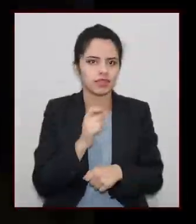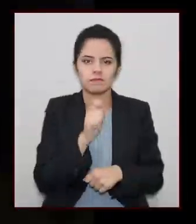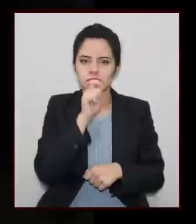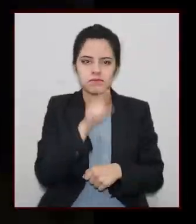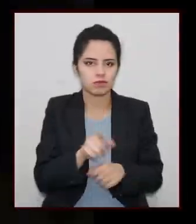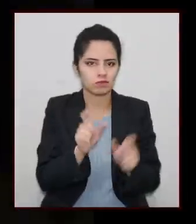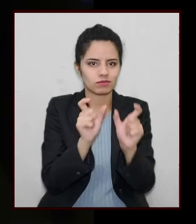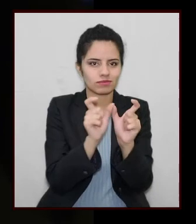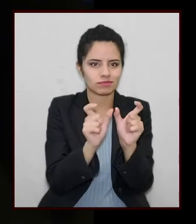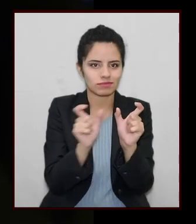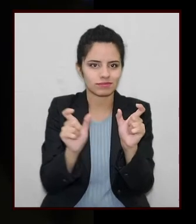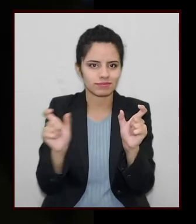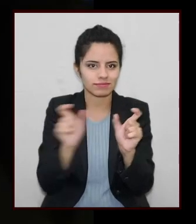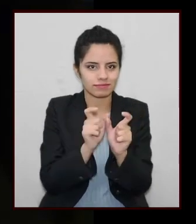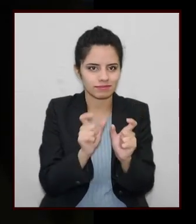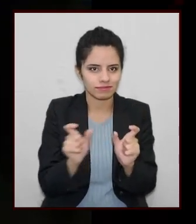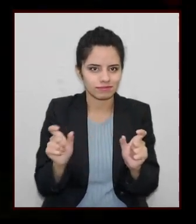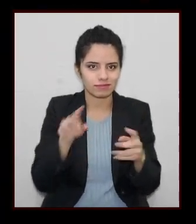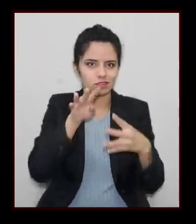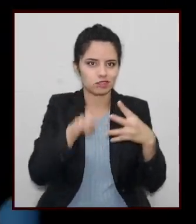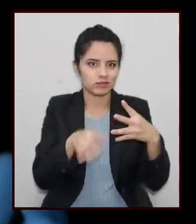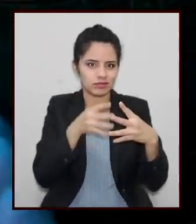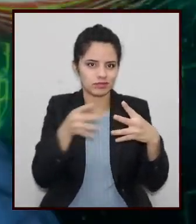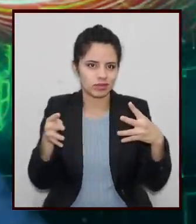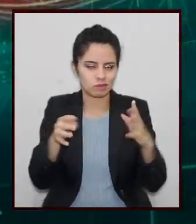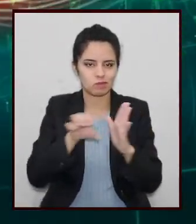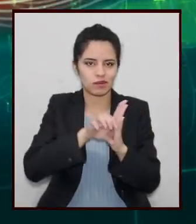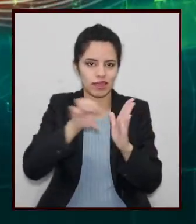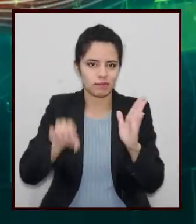con filas y columnas que seguimos manejando con Excel, por ejemplo.